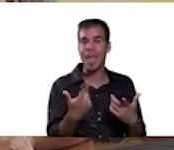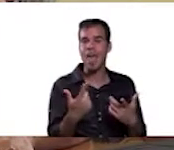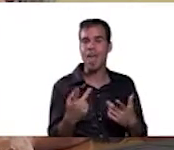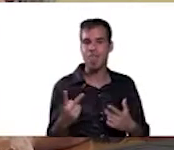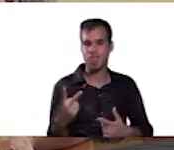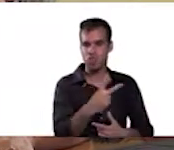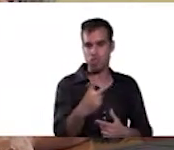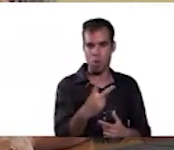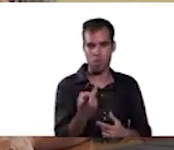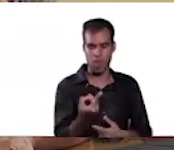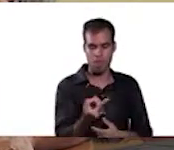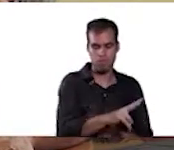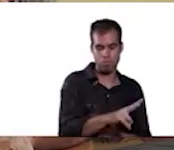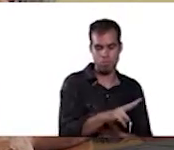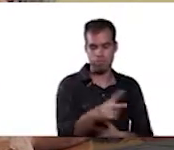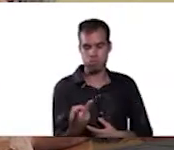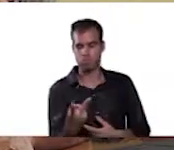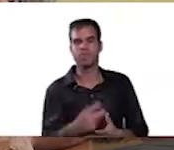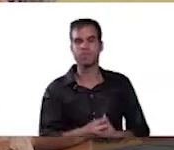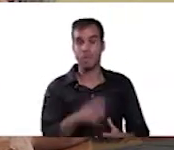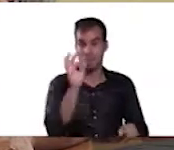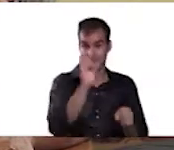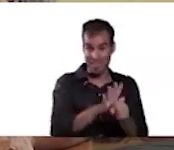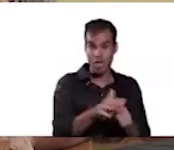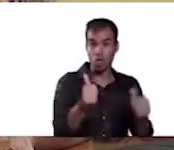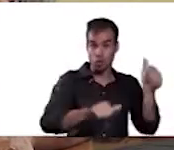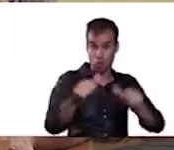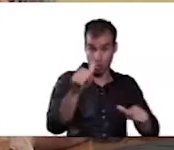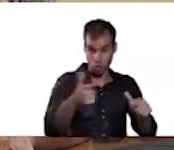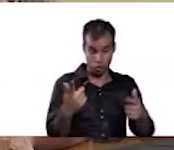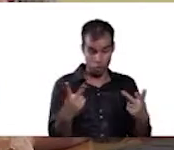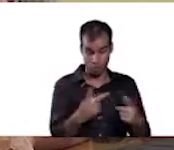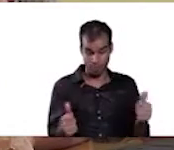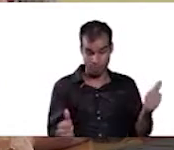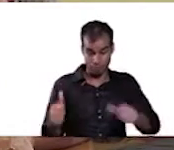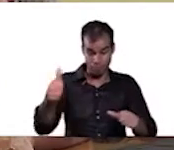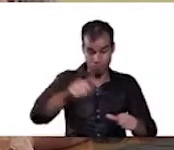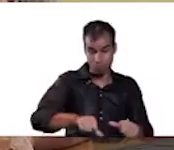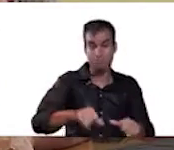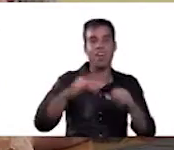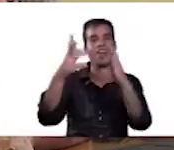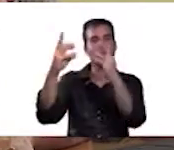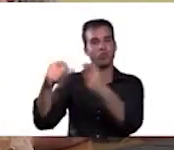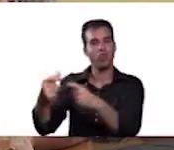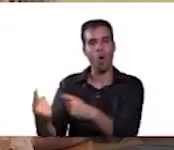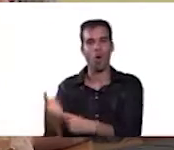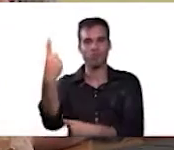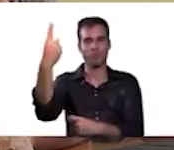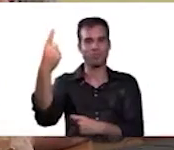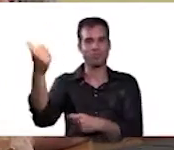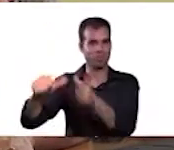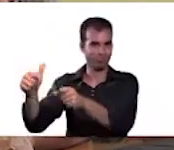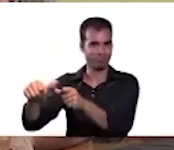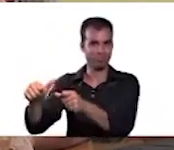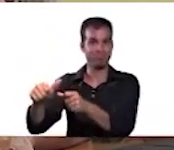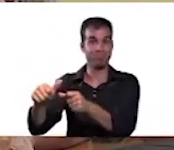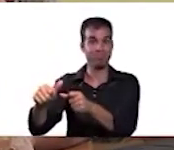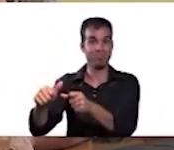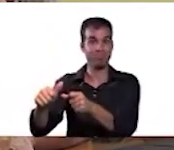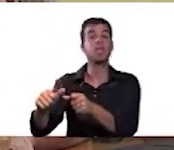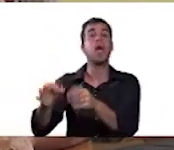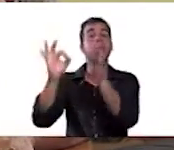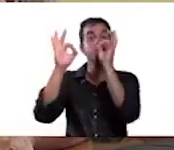dos sentidos. A partir de las sustancias reaccionantes se obtienen las sustancias producto, y al unísono